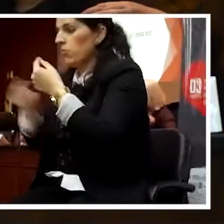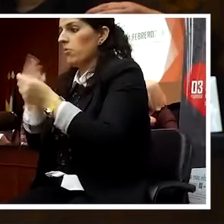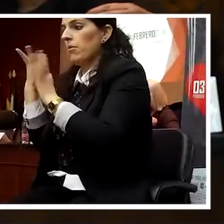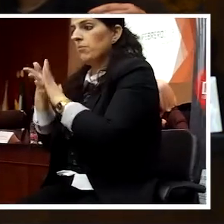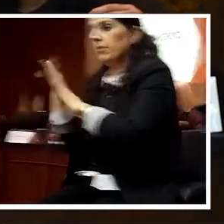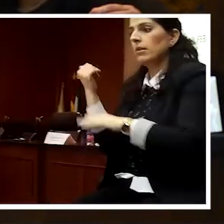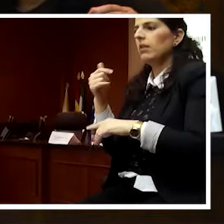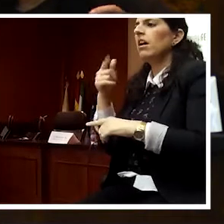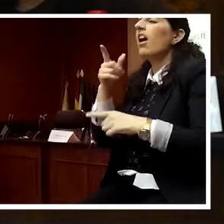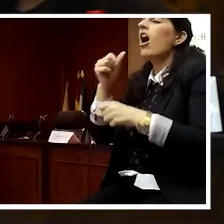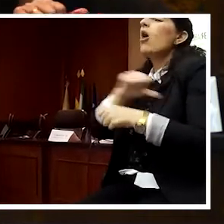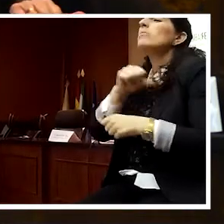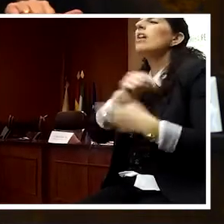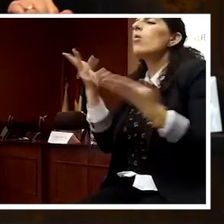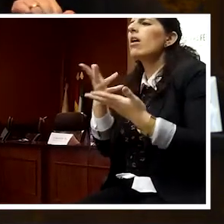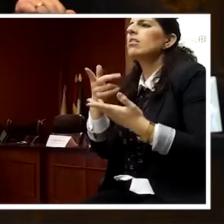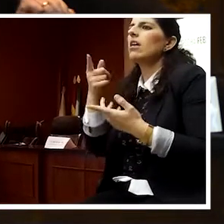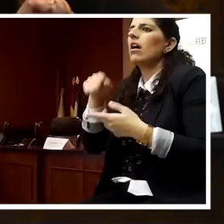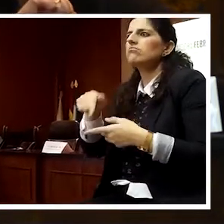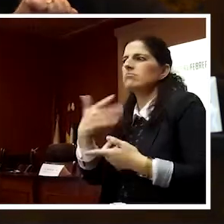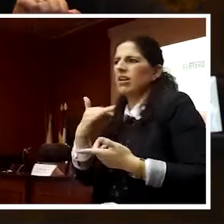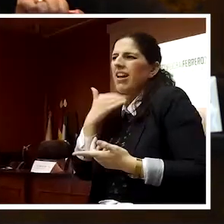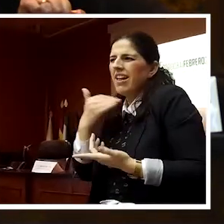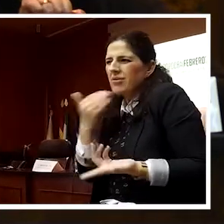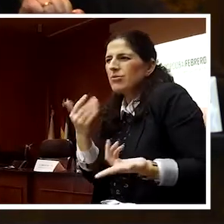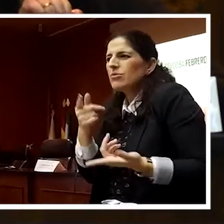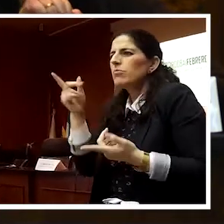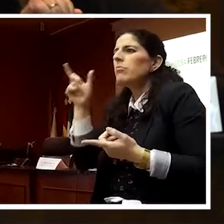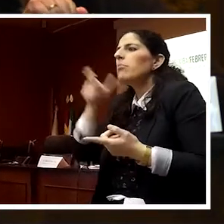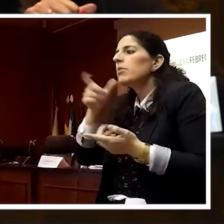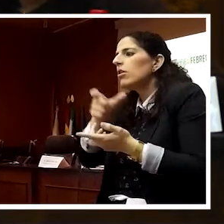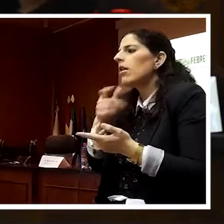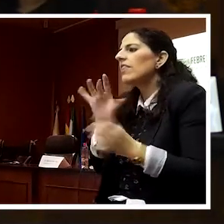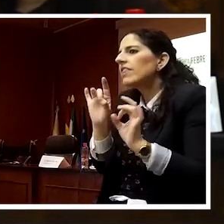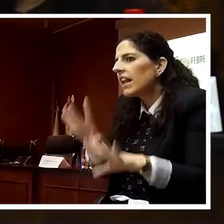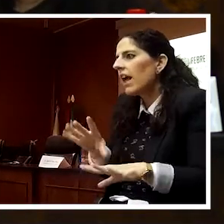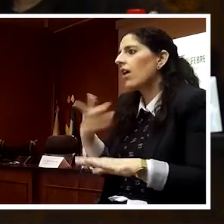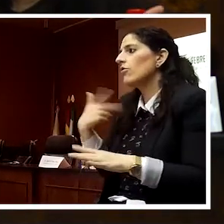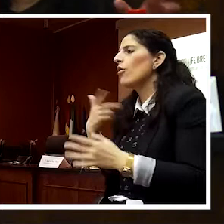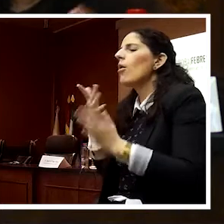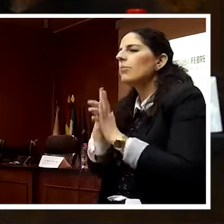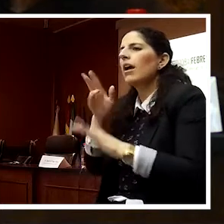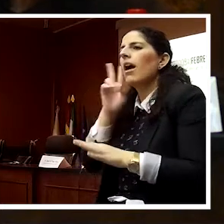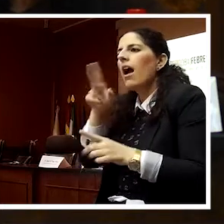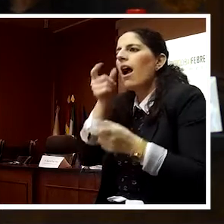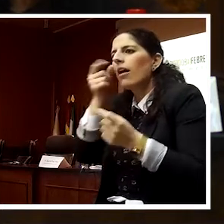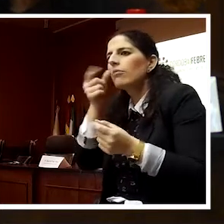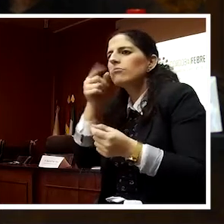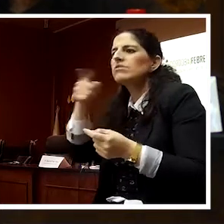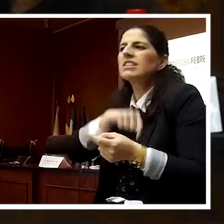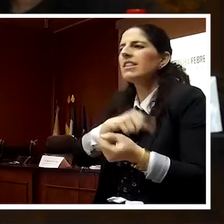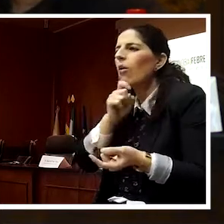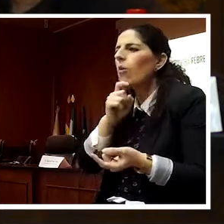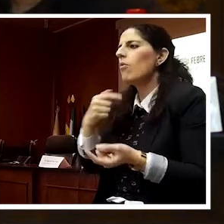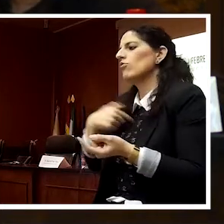un sitio agresivo, pacientes muy vulnerables, y que yo creo que este tipo de reuniones nos pone un poco de acuerdo en lo que ustedes